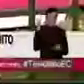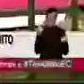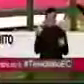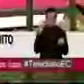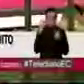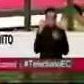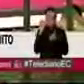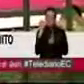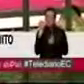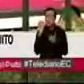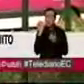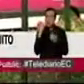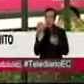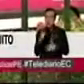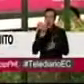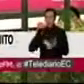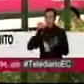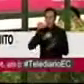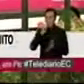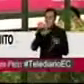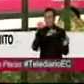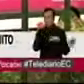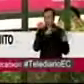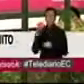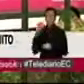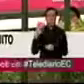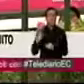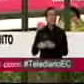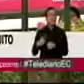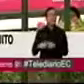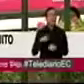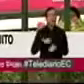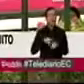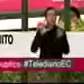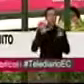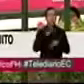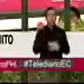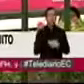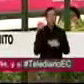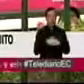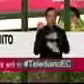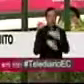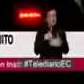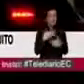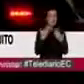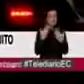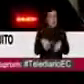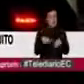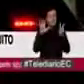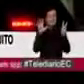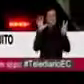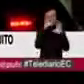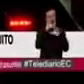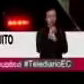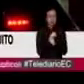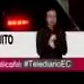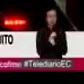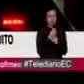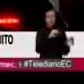Daniel Salcedo luego de que se aprobara su traslado a Quito para las 18 horas. Sin embargo, eran las 19 horas y